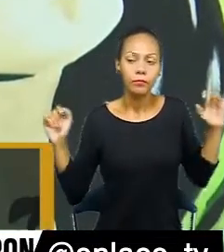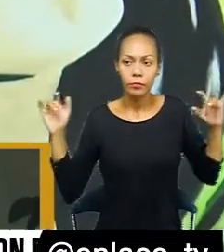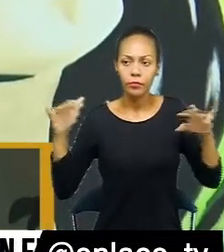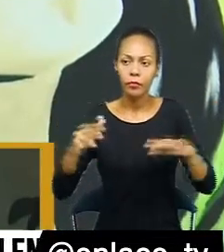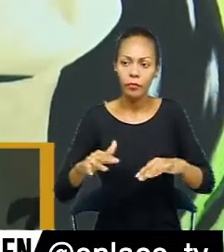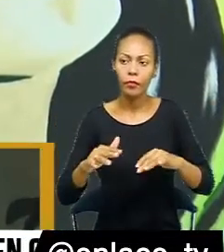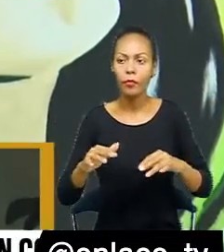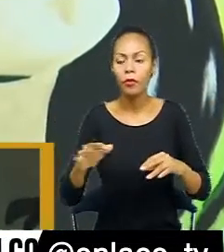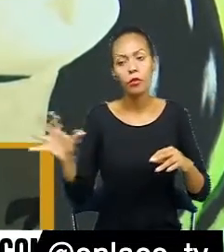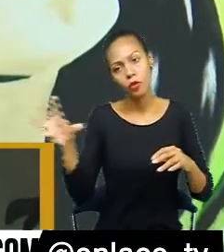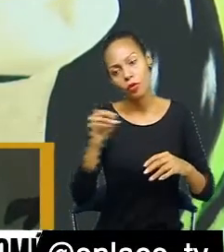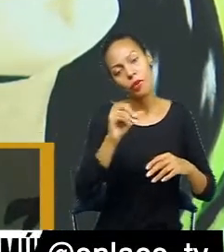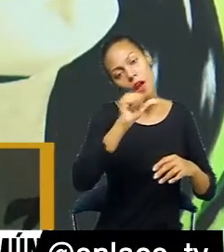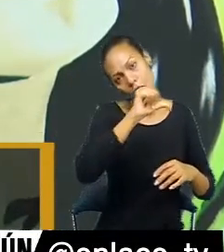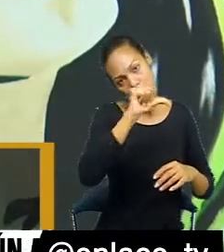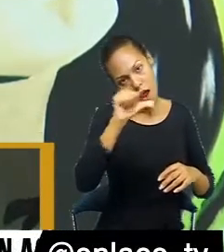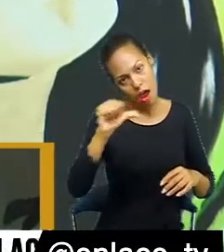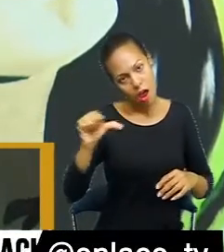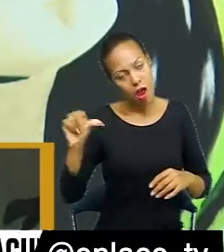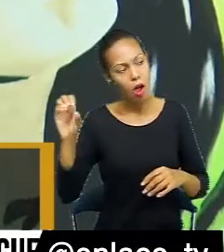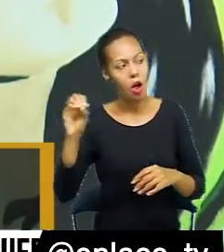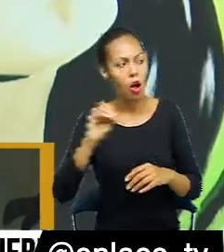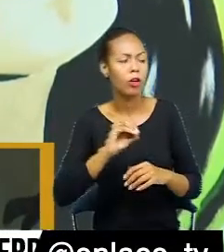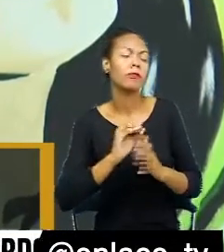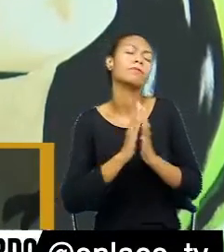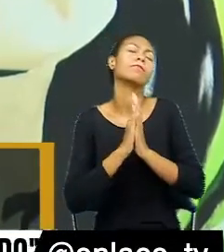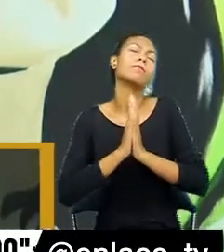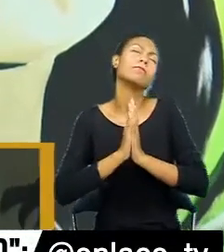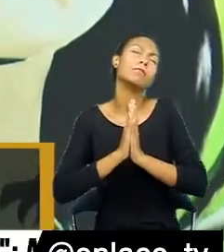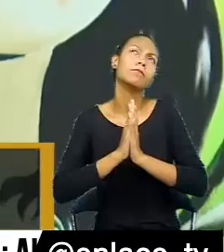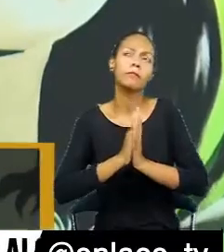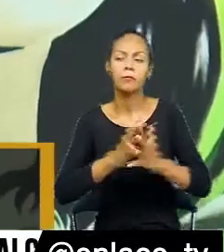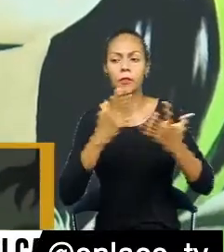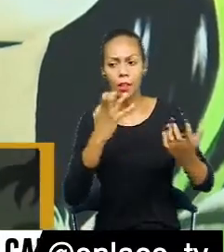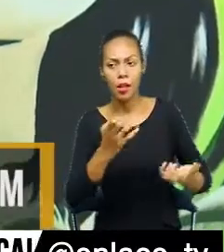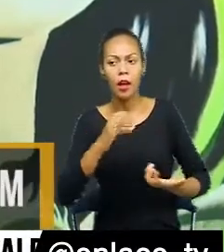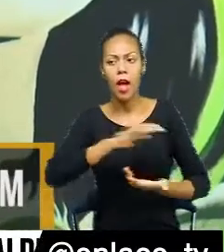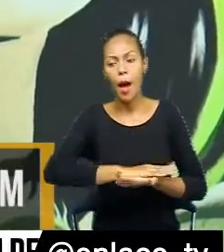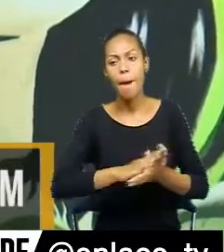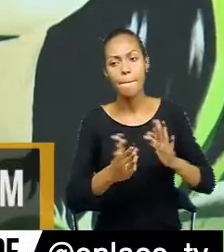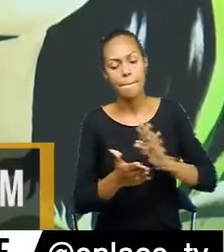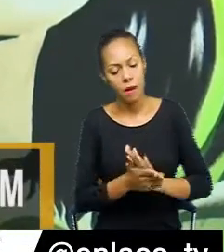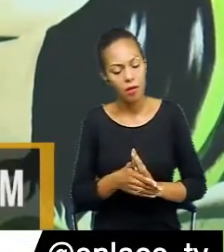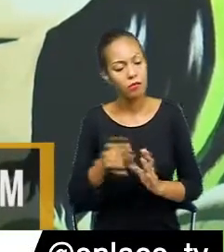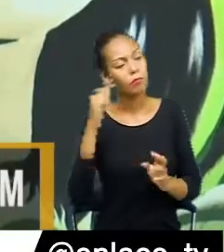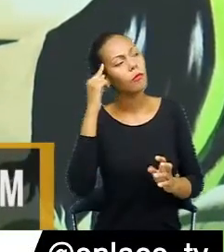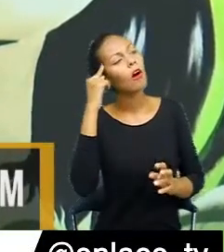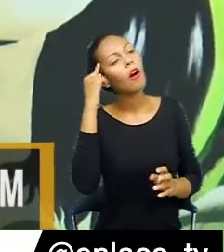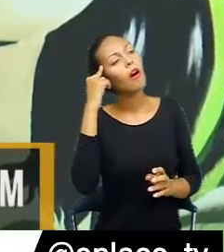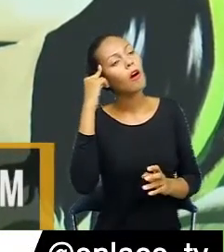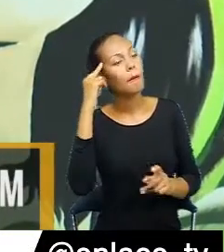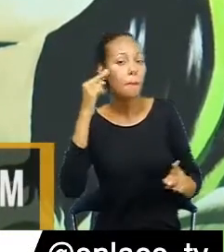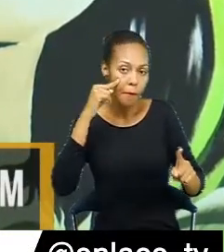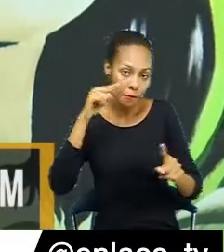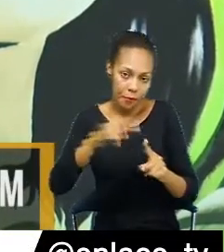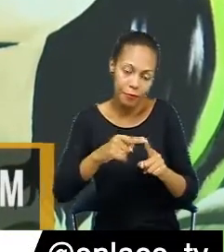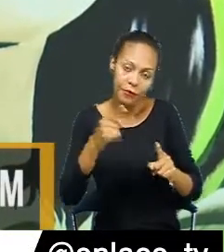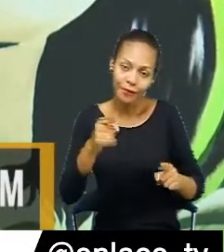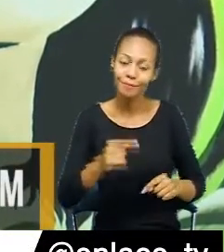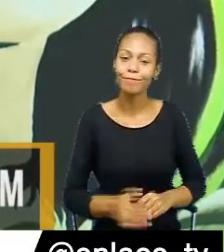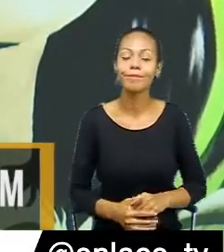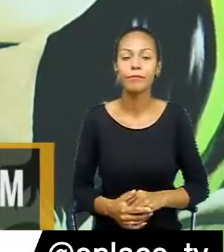nos abocamos a clamar la paz. Venimos trabajando por la construcción de la paz, venimos trabajando para que